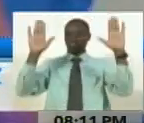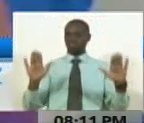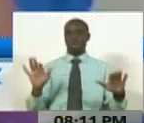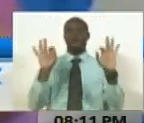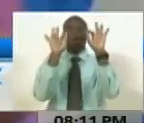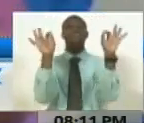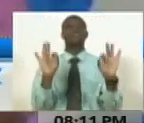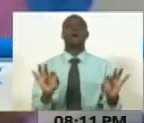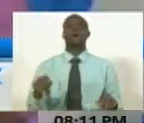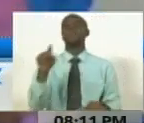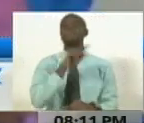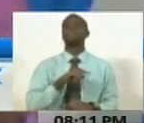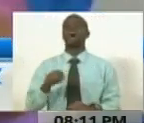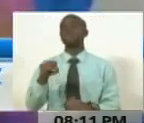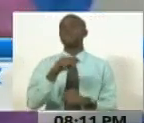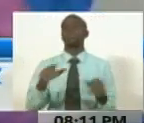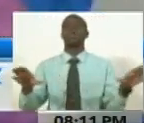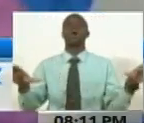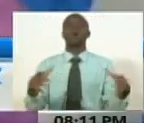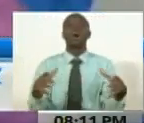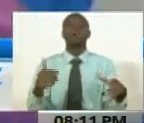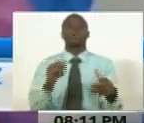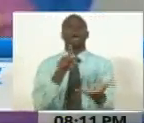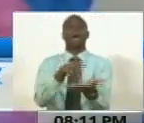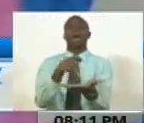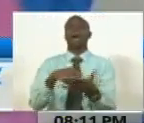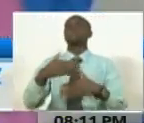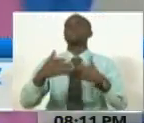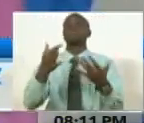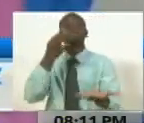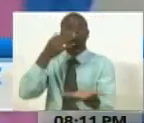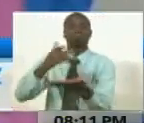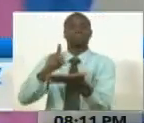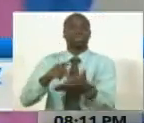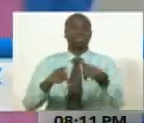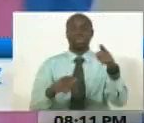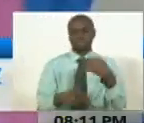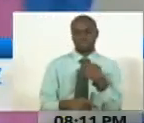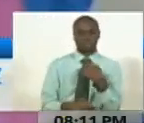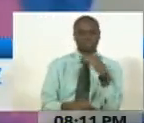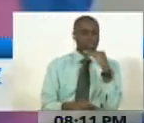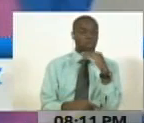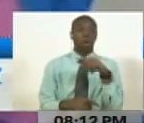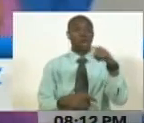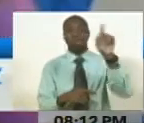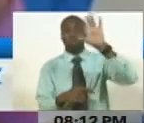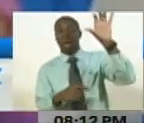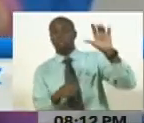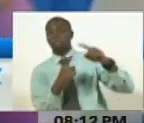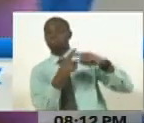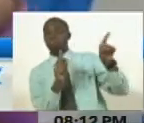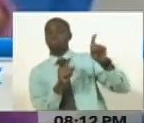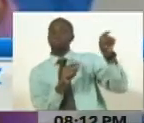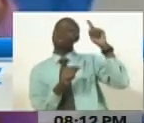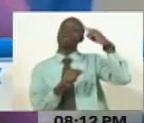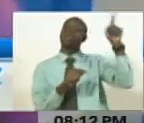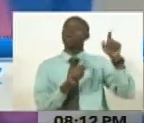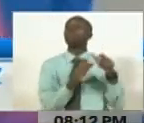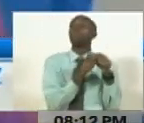democracia participativa y pública. Eso les molesta. Yo sé que es distinto, porque ellos son